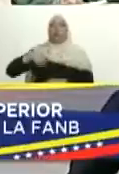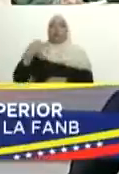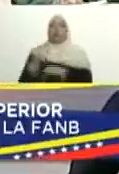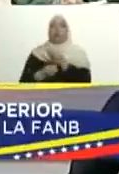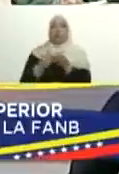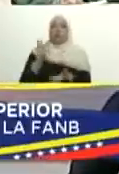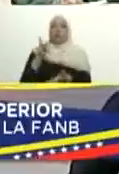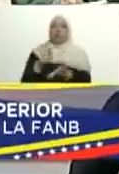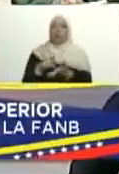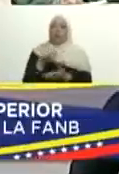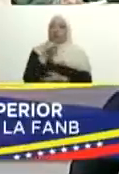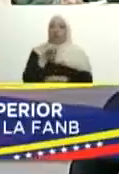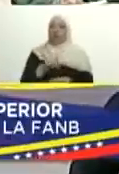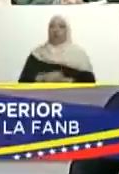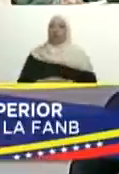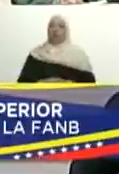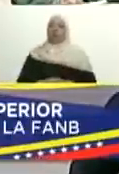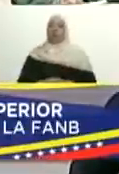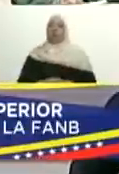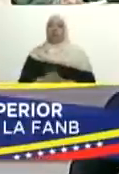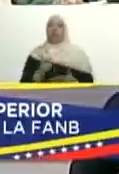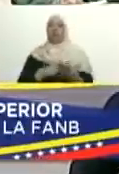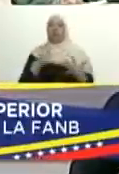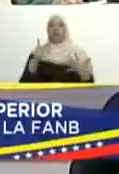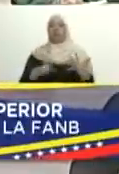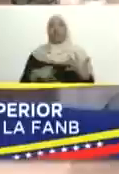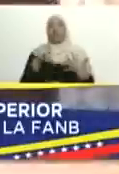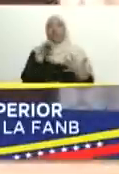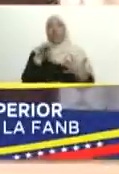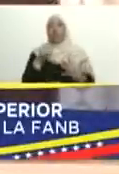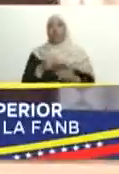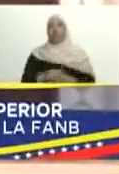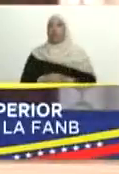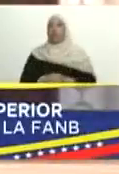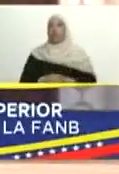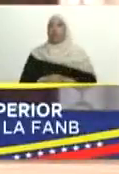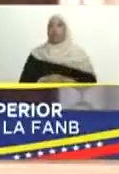Estuvimos hablando también del Plan República.